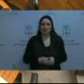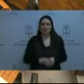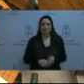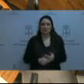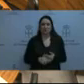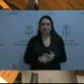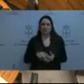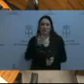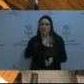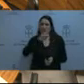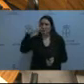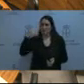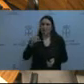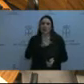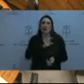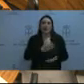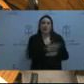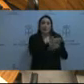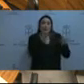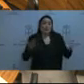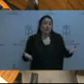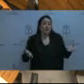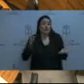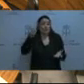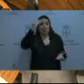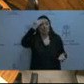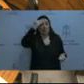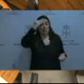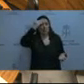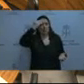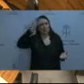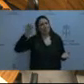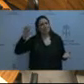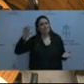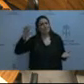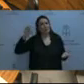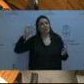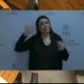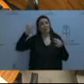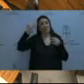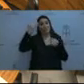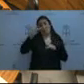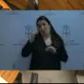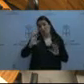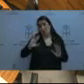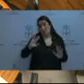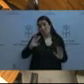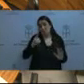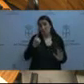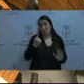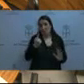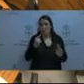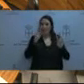señor presidente. Señorías, creo que parecería razonable, en primer lugar, para